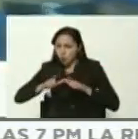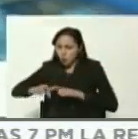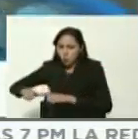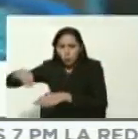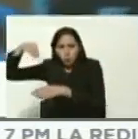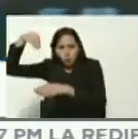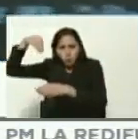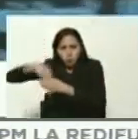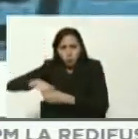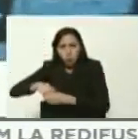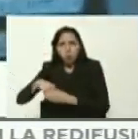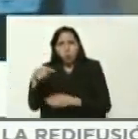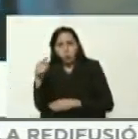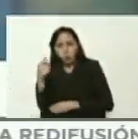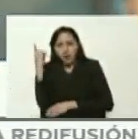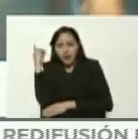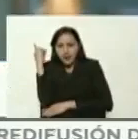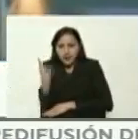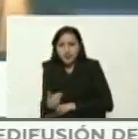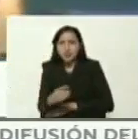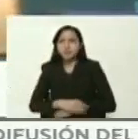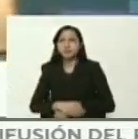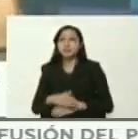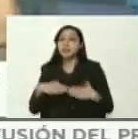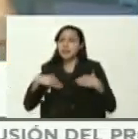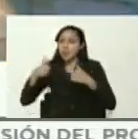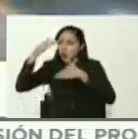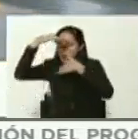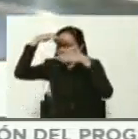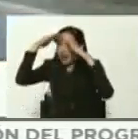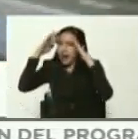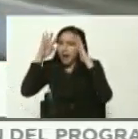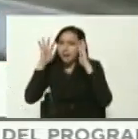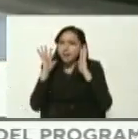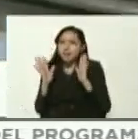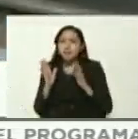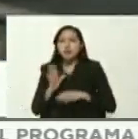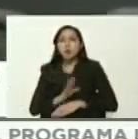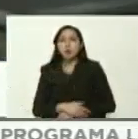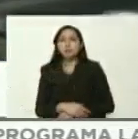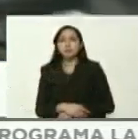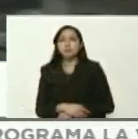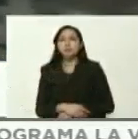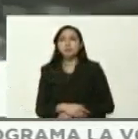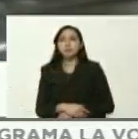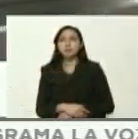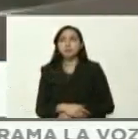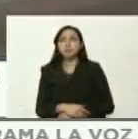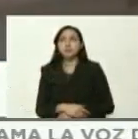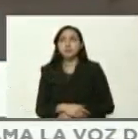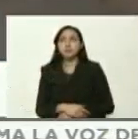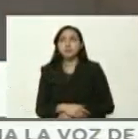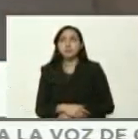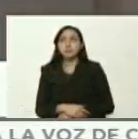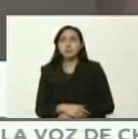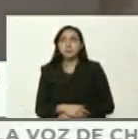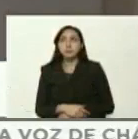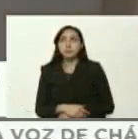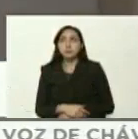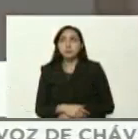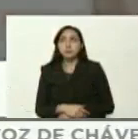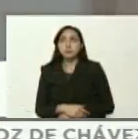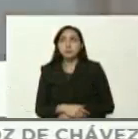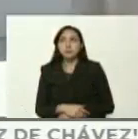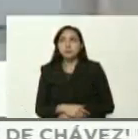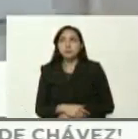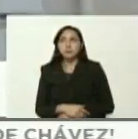ha instruido, como lo es el área de salud, el área de lo que decimos nosotros para el